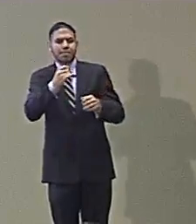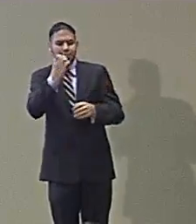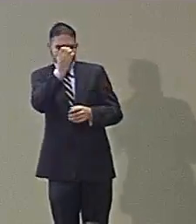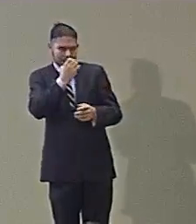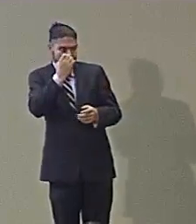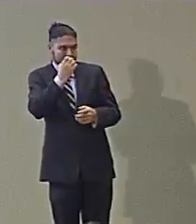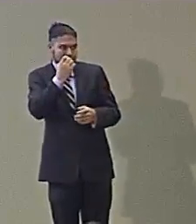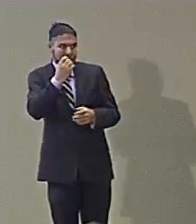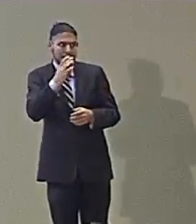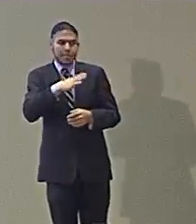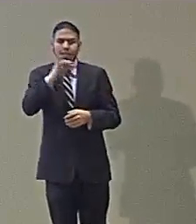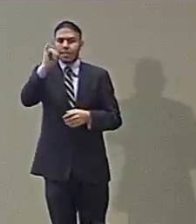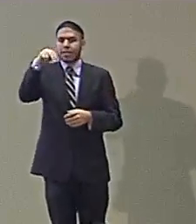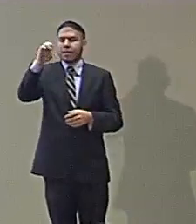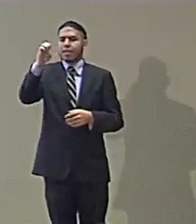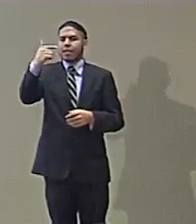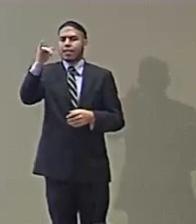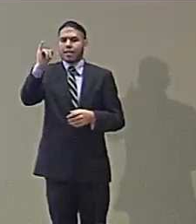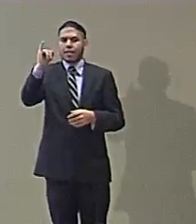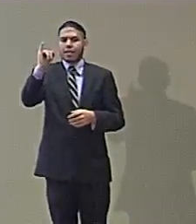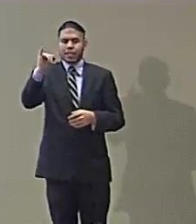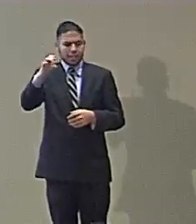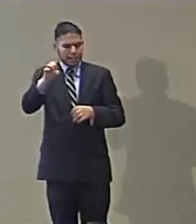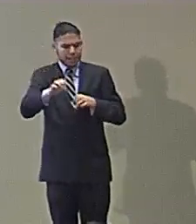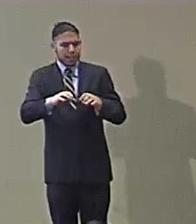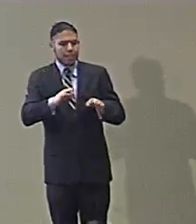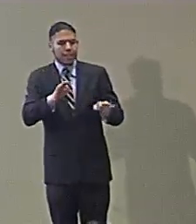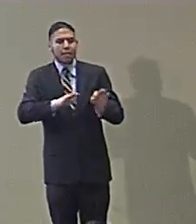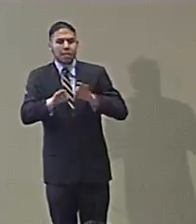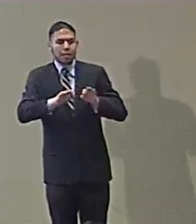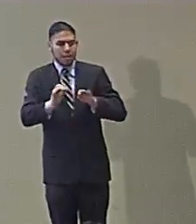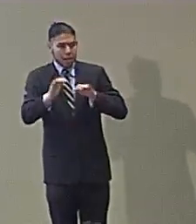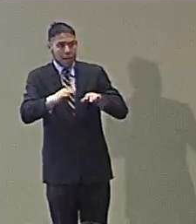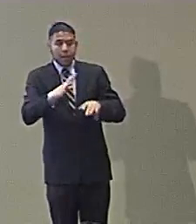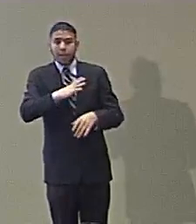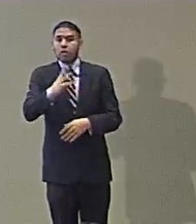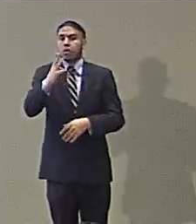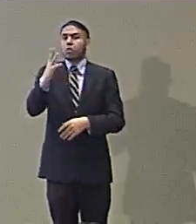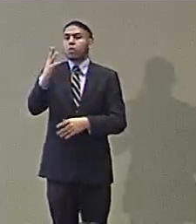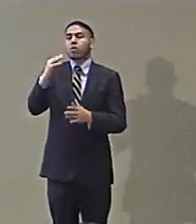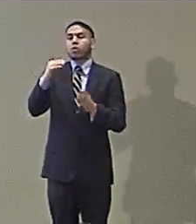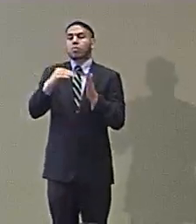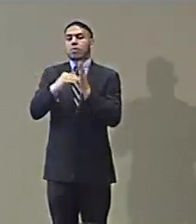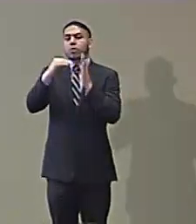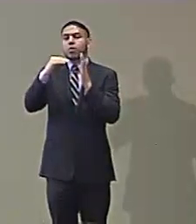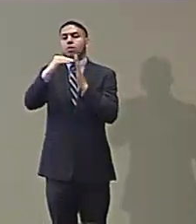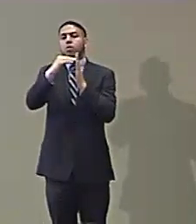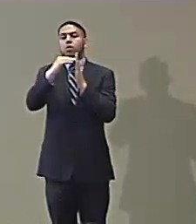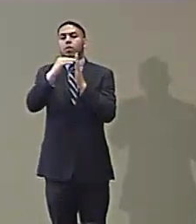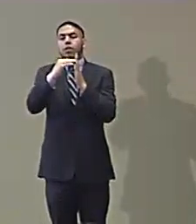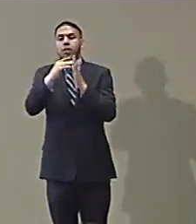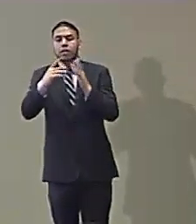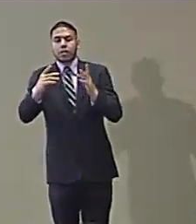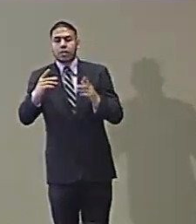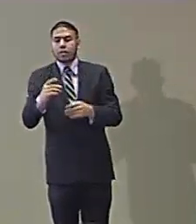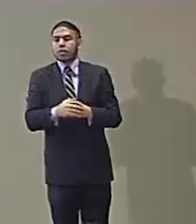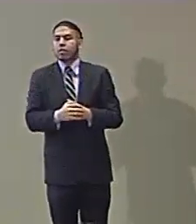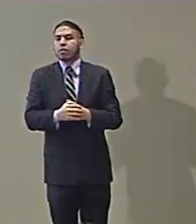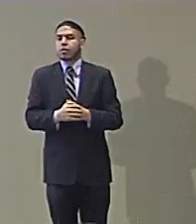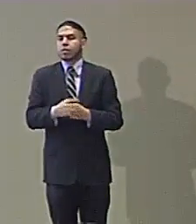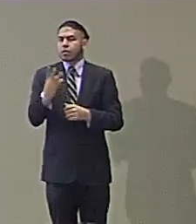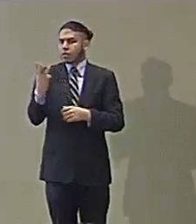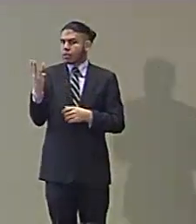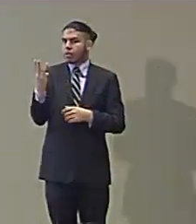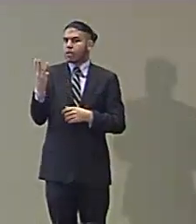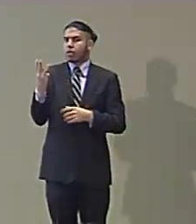señala que los empleos directos en el turismo son 4 millones 31 mil empleos directos en este sector 3